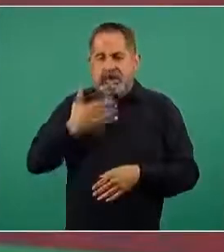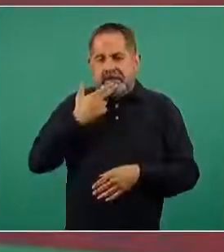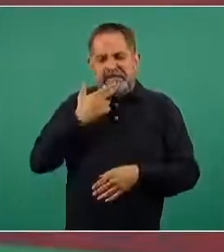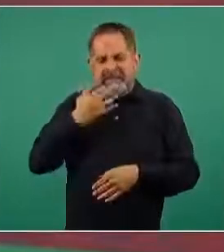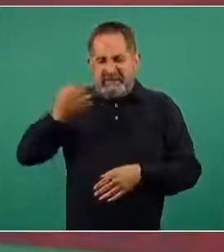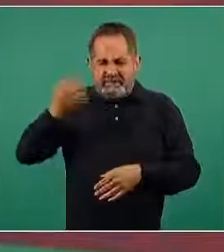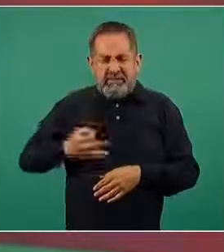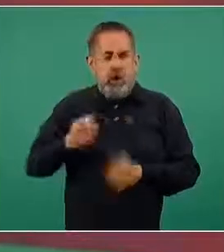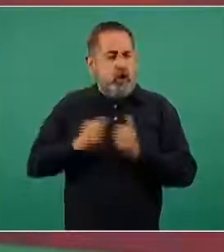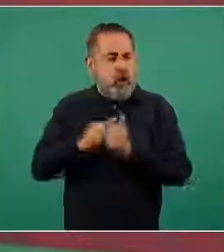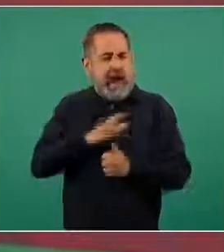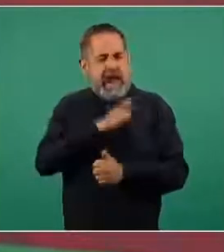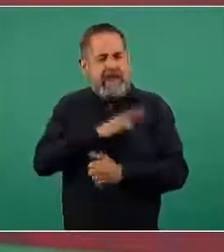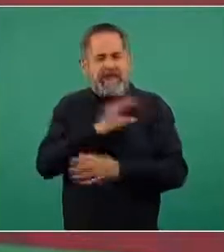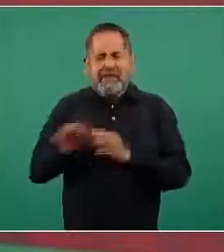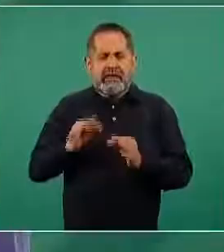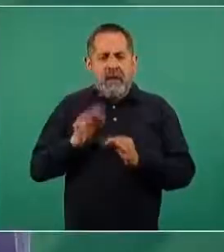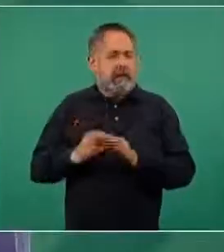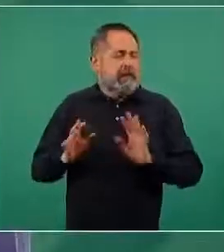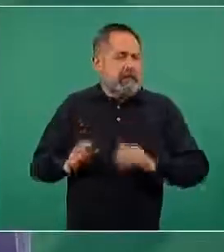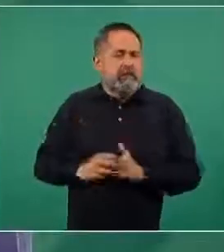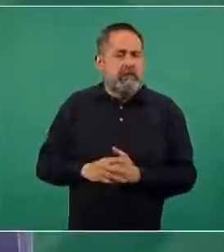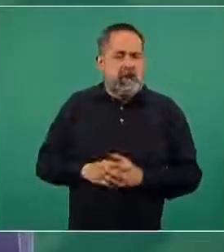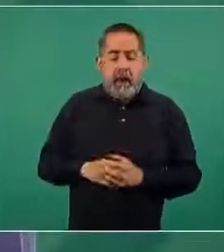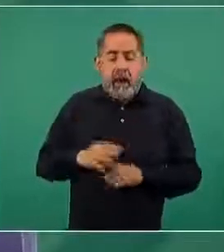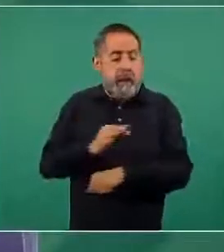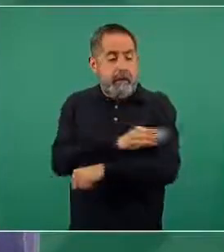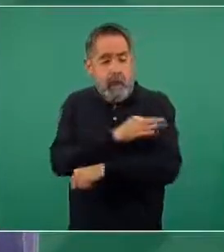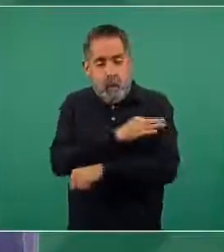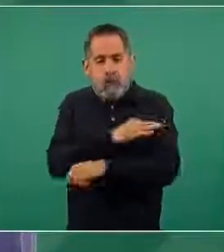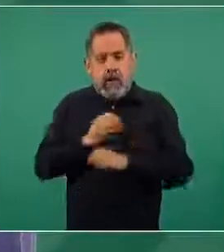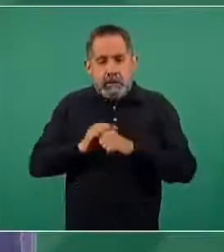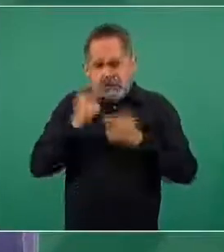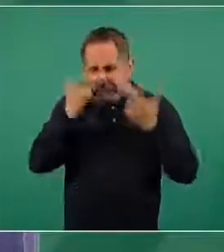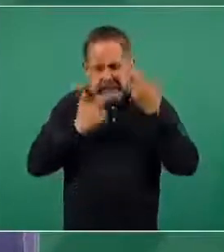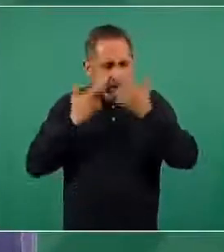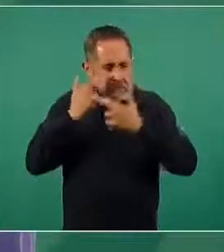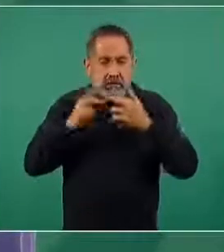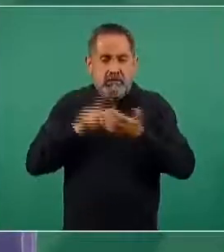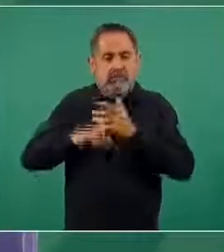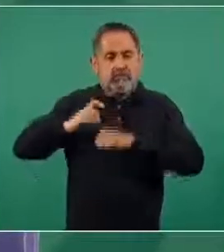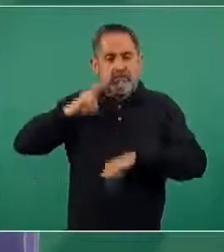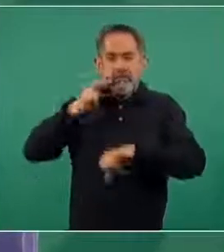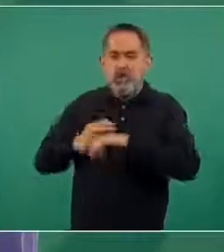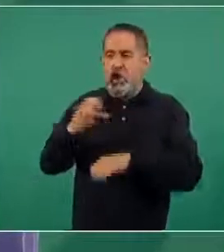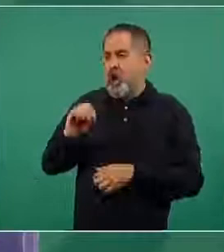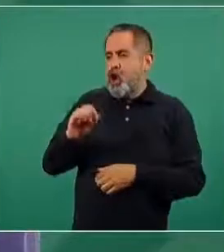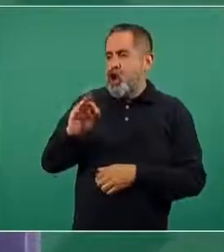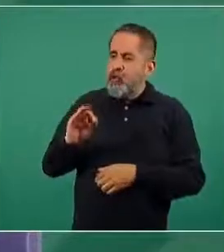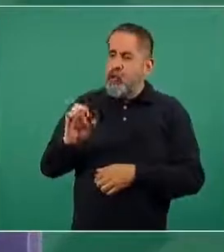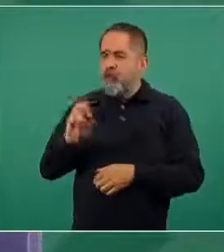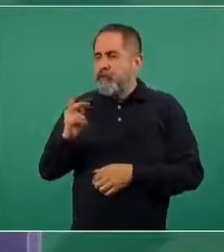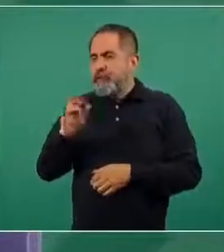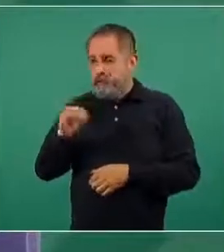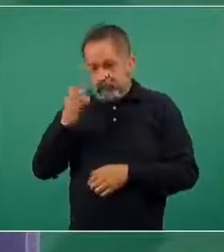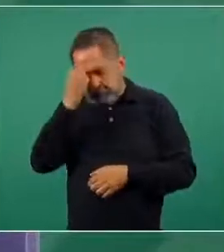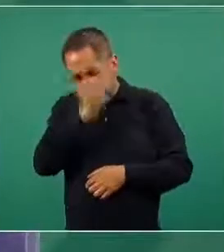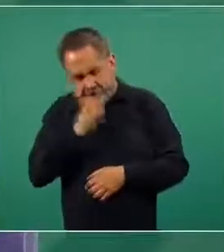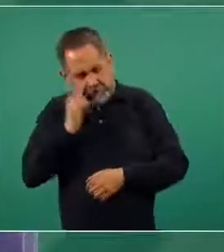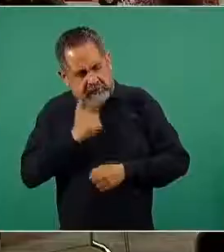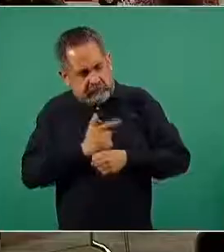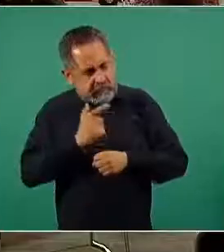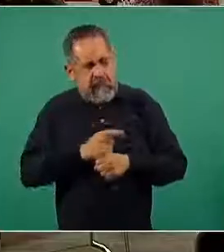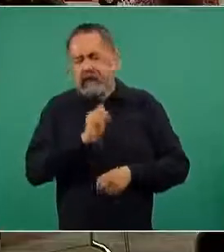eficaces y de calidad. Las vacunas son cuidadosamente revisadas por la autoridad sanitaria, COFEPRIS, y